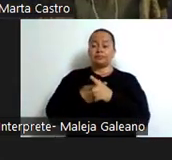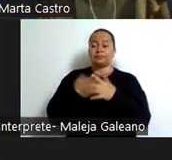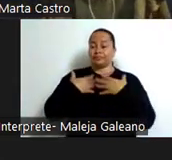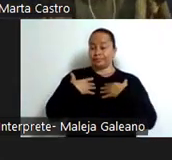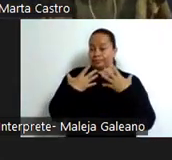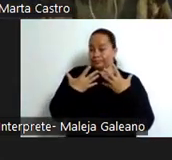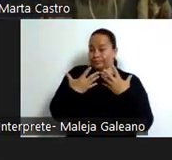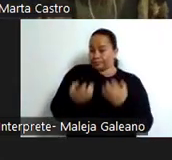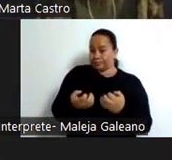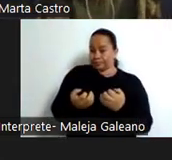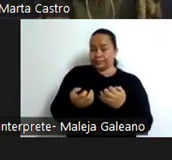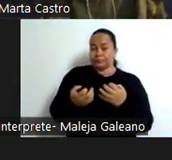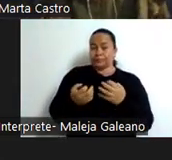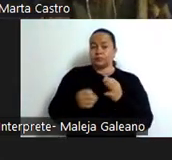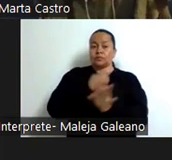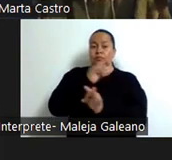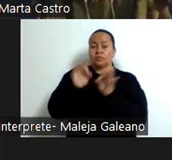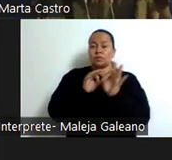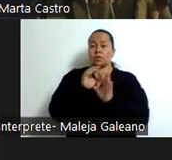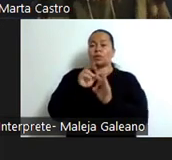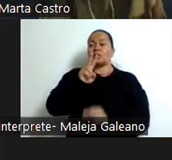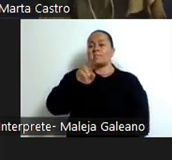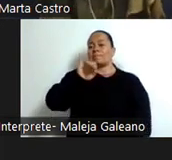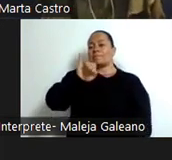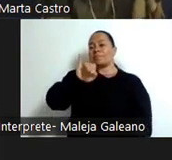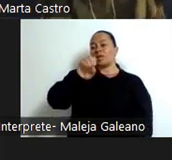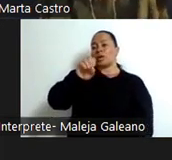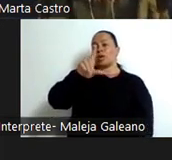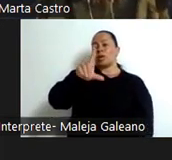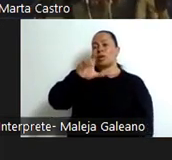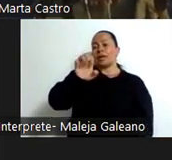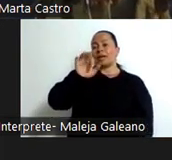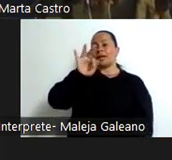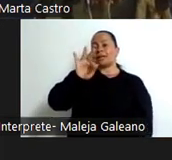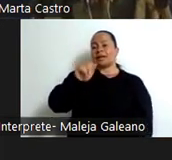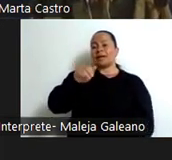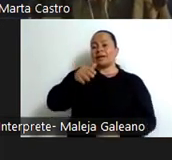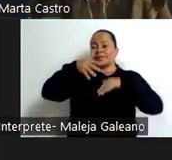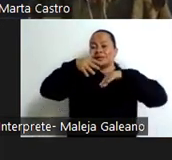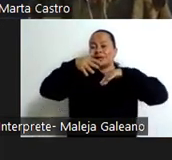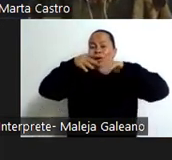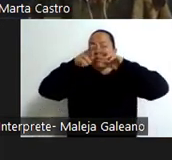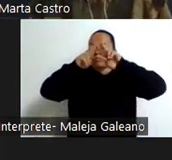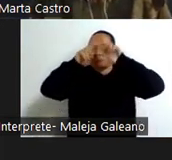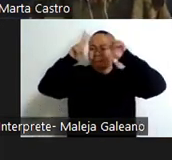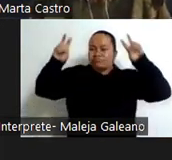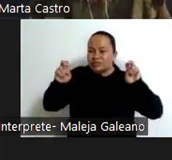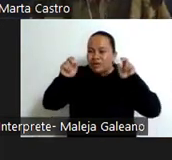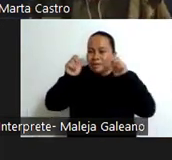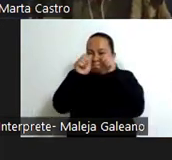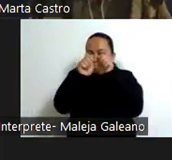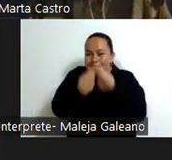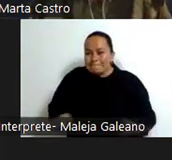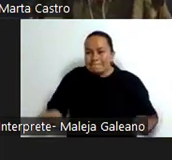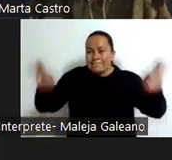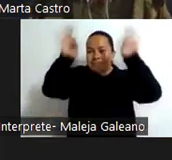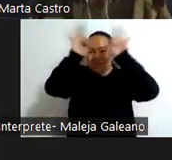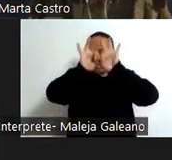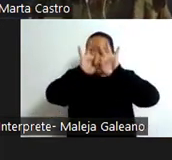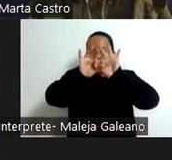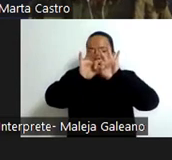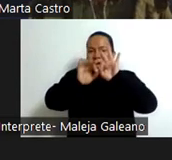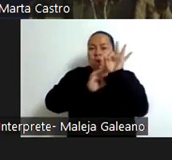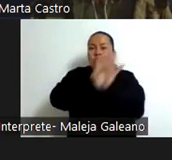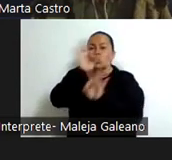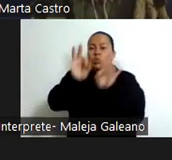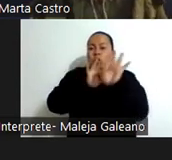en cuidando a Violeta y Cuál es nuestra campaña principal queremos que el cuidado sea reconocido como un derecho